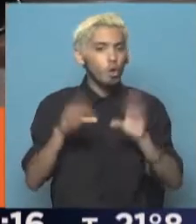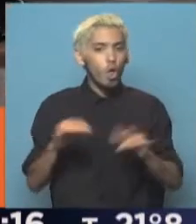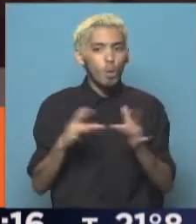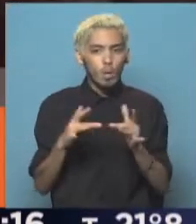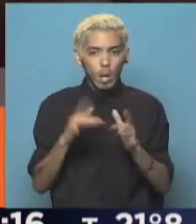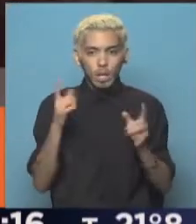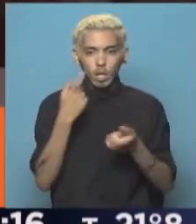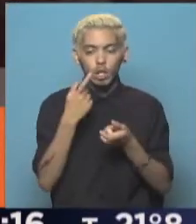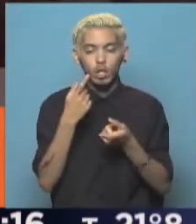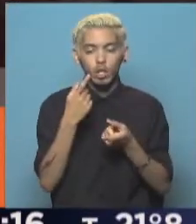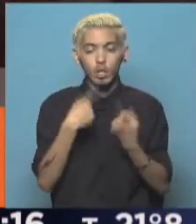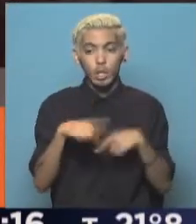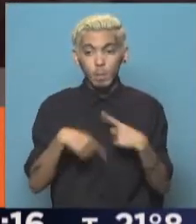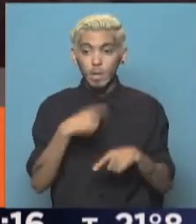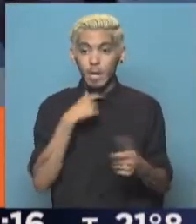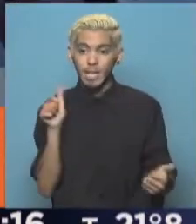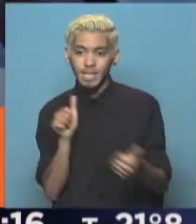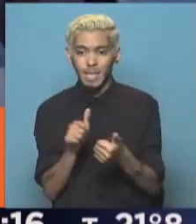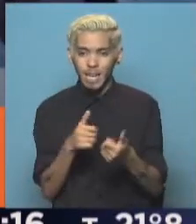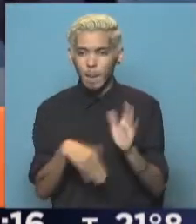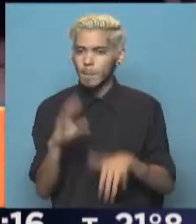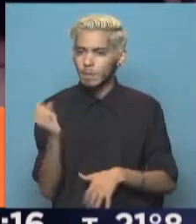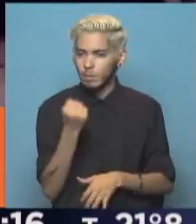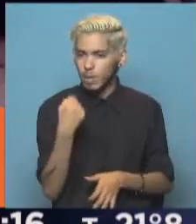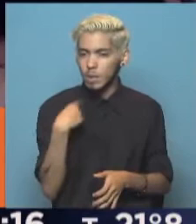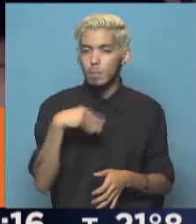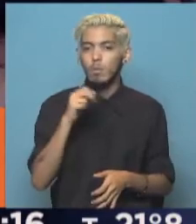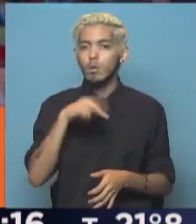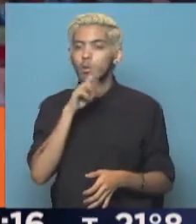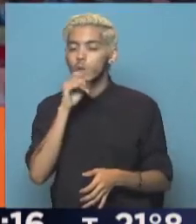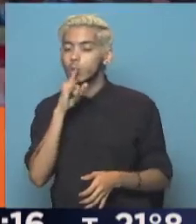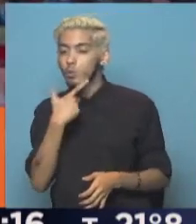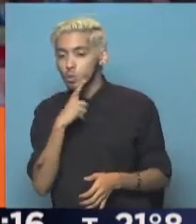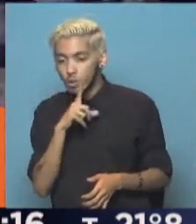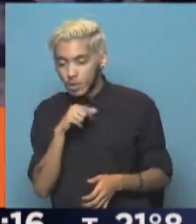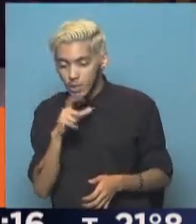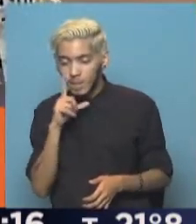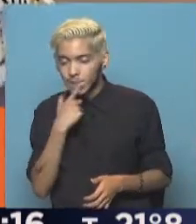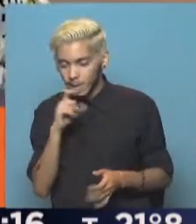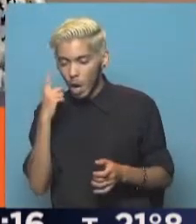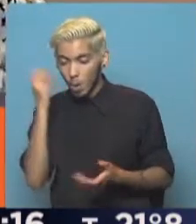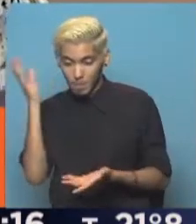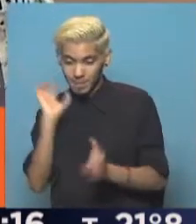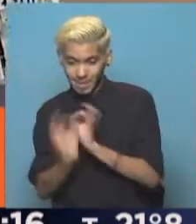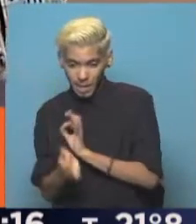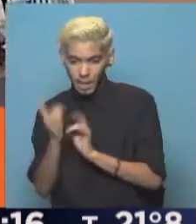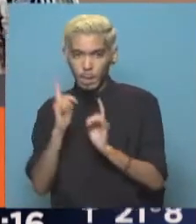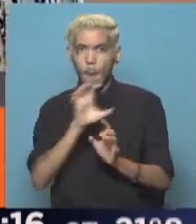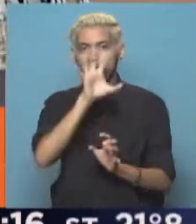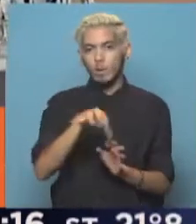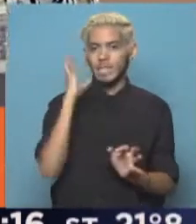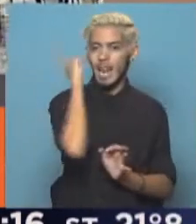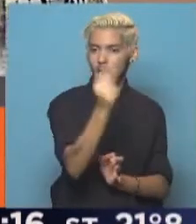porque porque queremos cercanía con nosotros es tan importante el monotributista que está acá cerquita nuestro como el que está en una provincia alejada y